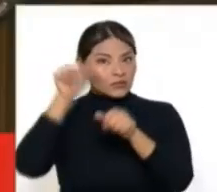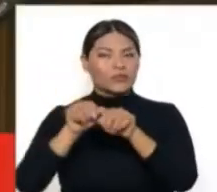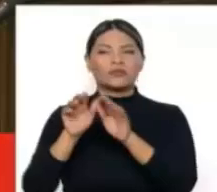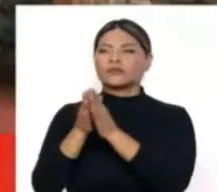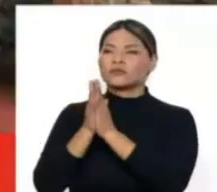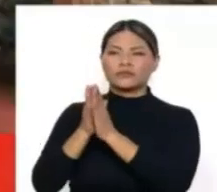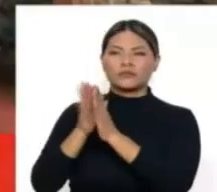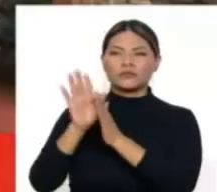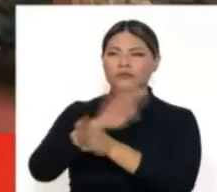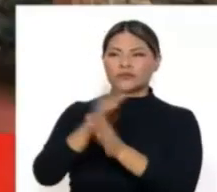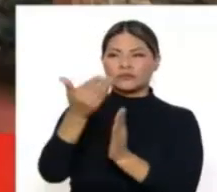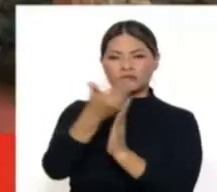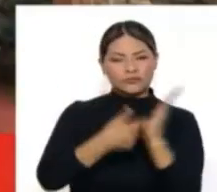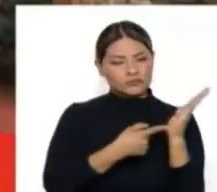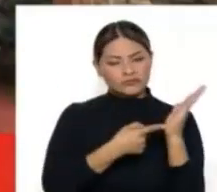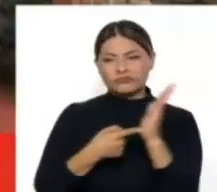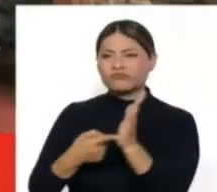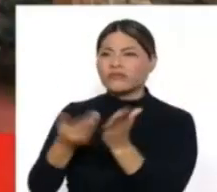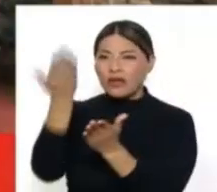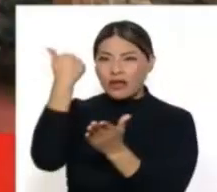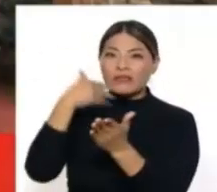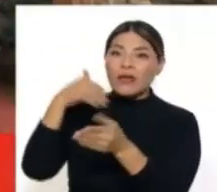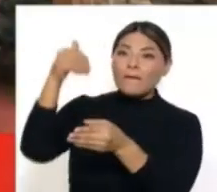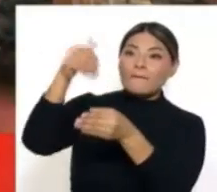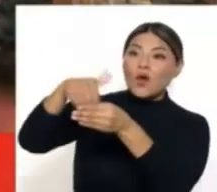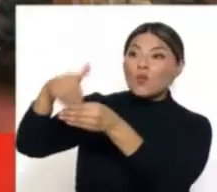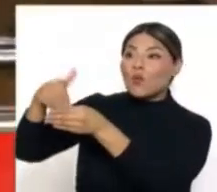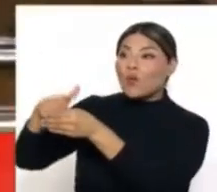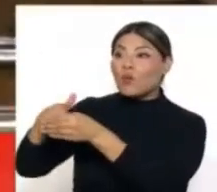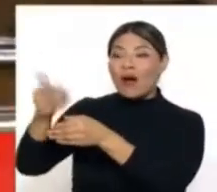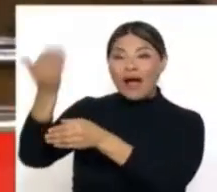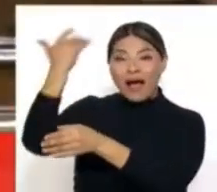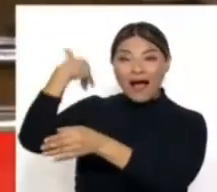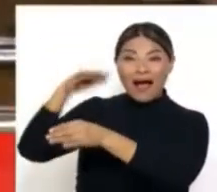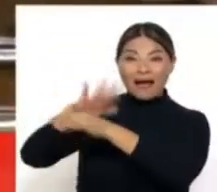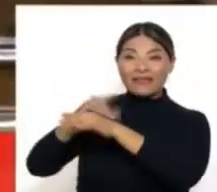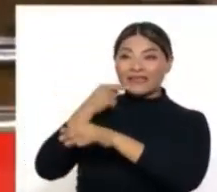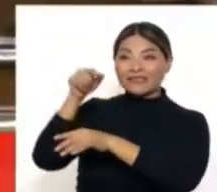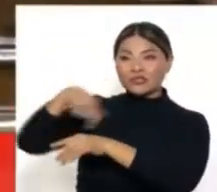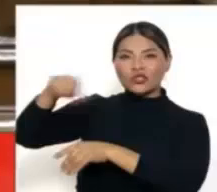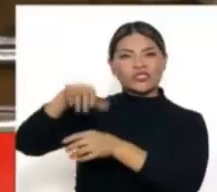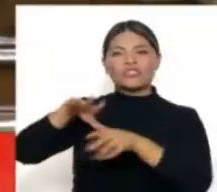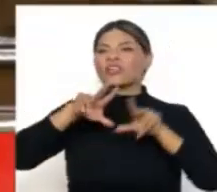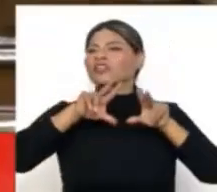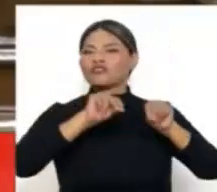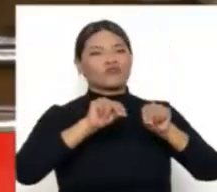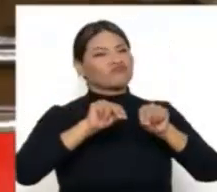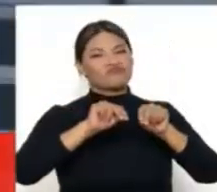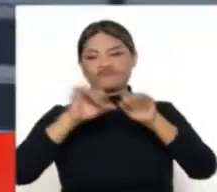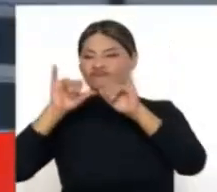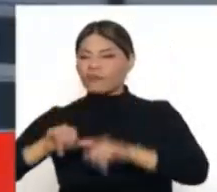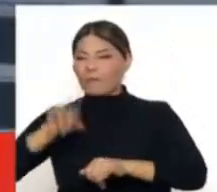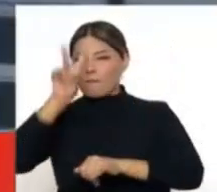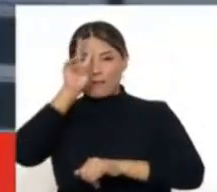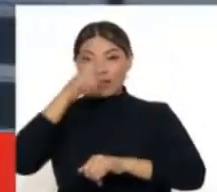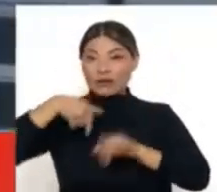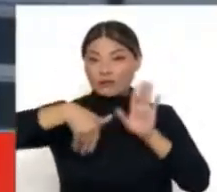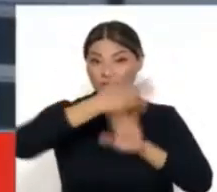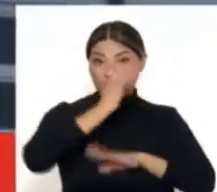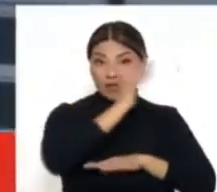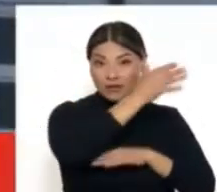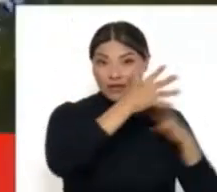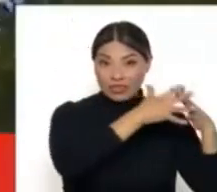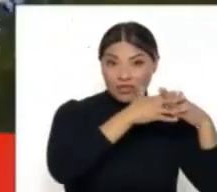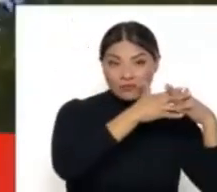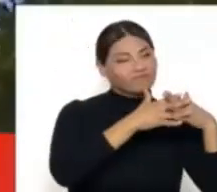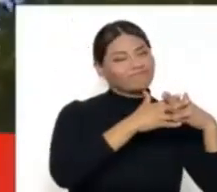retirar la solicitud de reconsideración a la votación que rechazó el viaje de la mandataria a los Estados Unidos para participar en